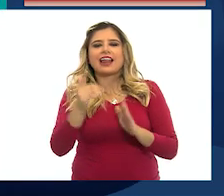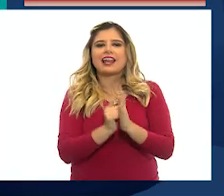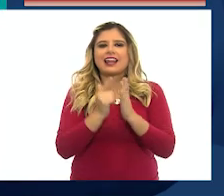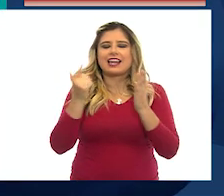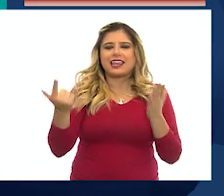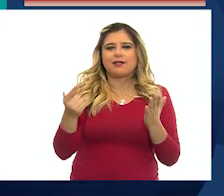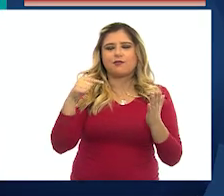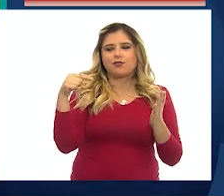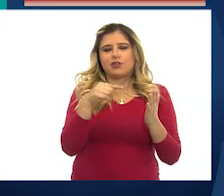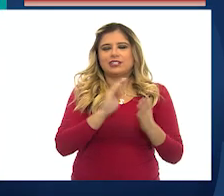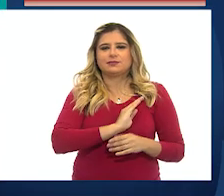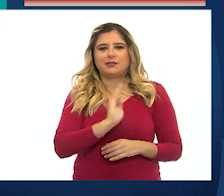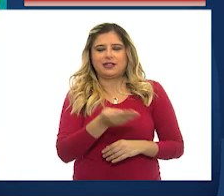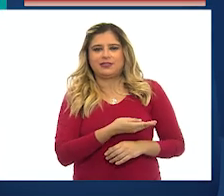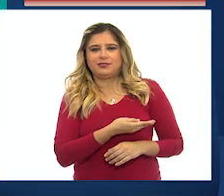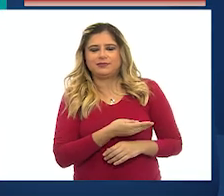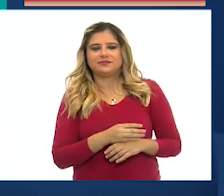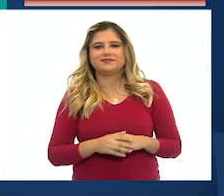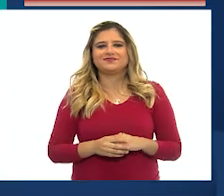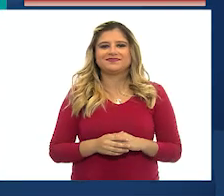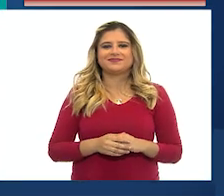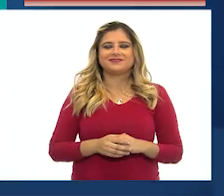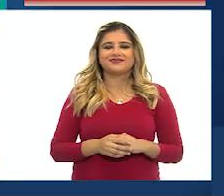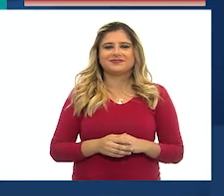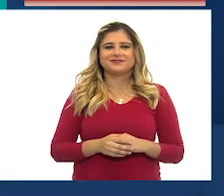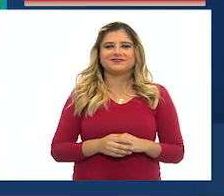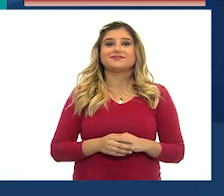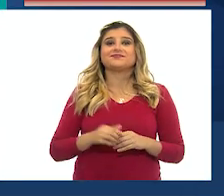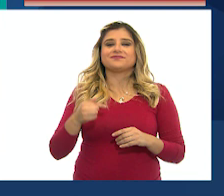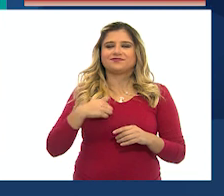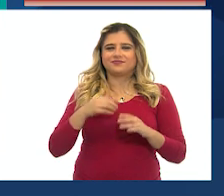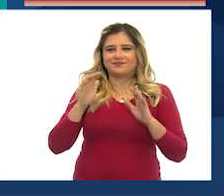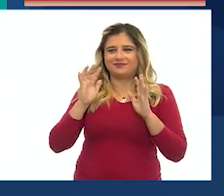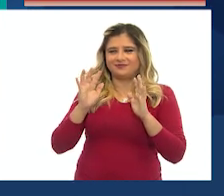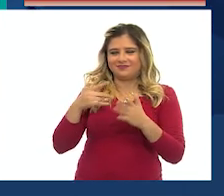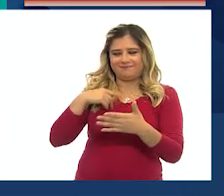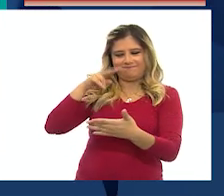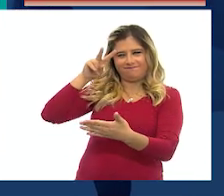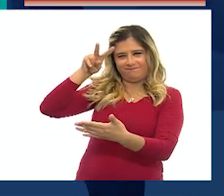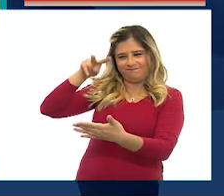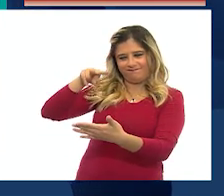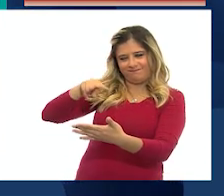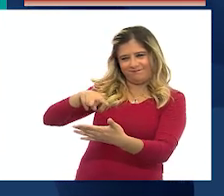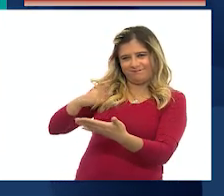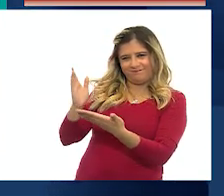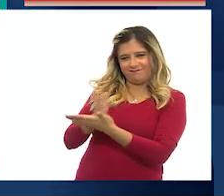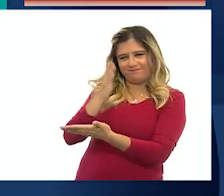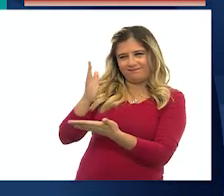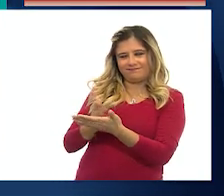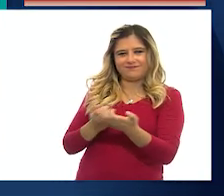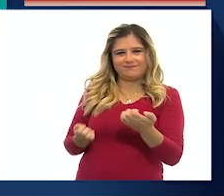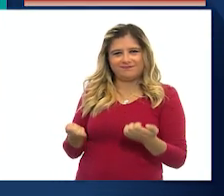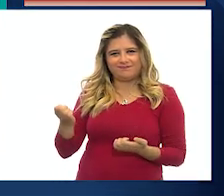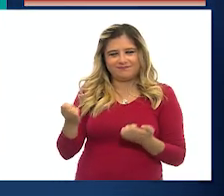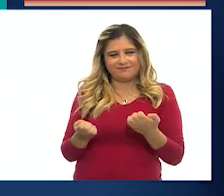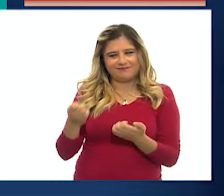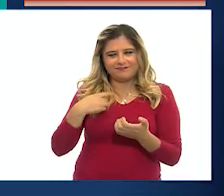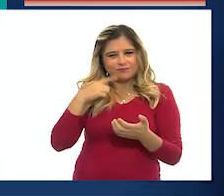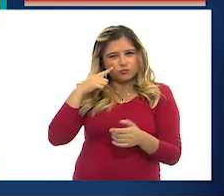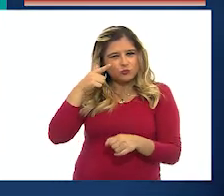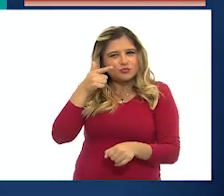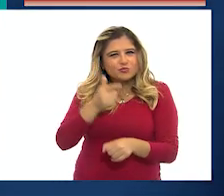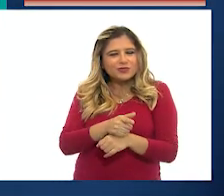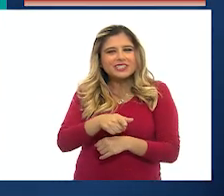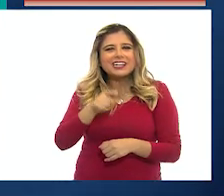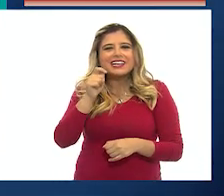de texto de español. Yo ya les estaba echando hace ratito un ojito a los ejercicios y me di cuenta de